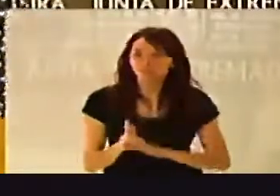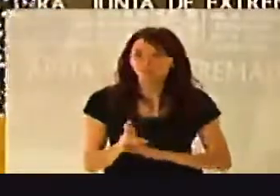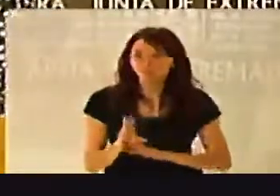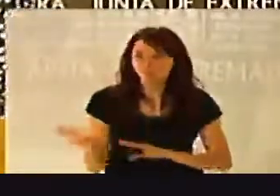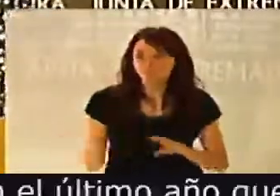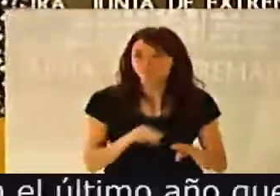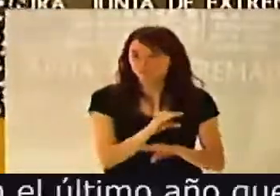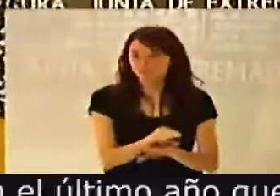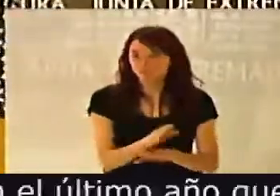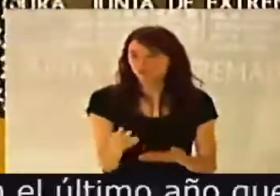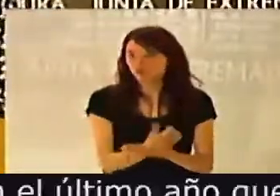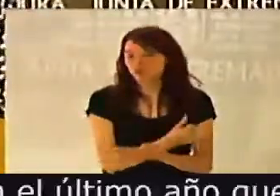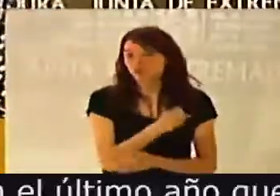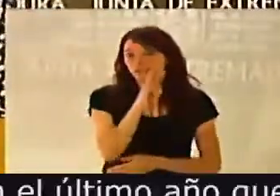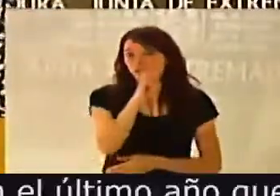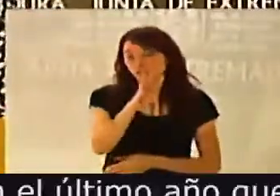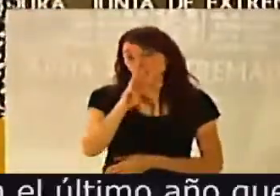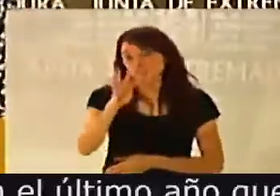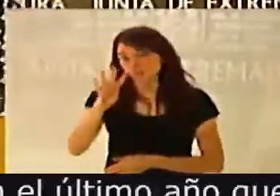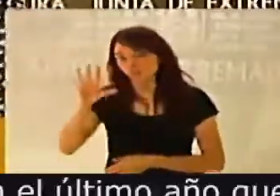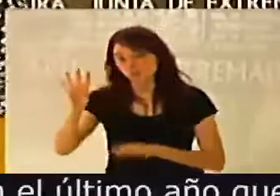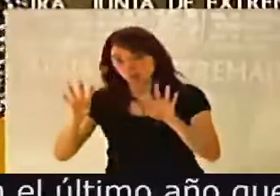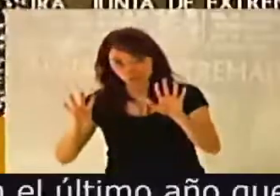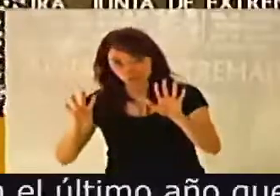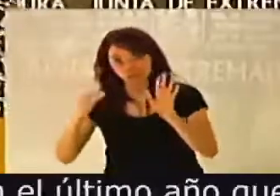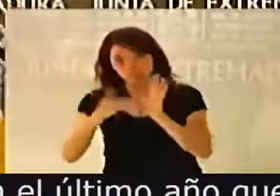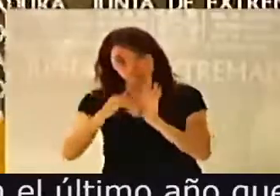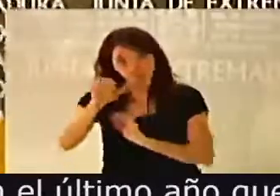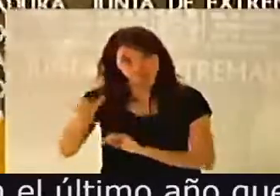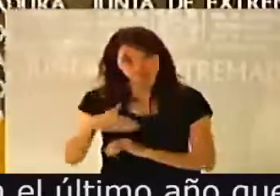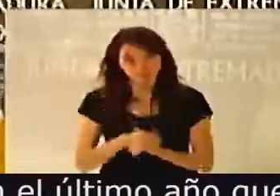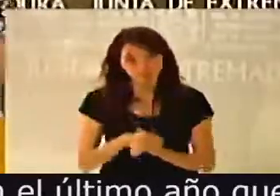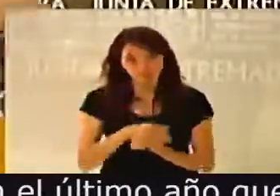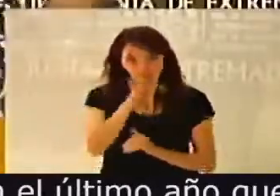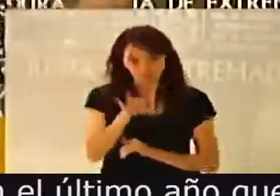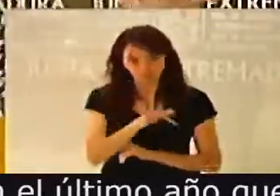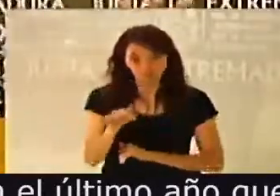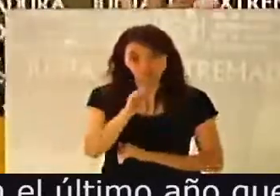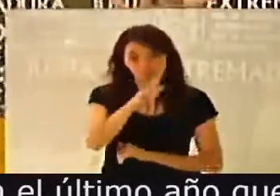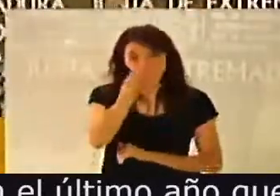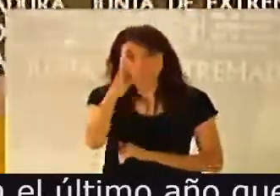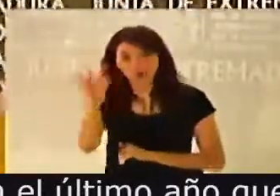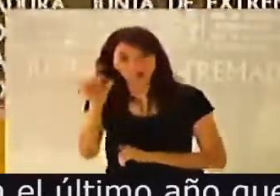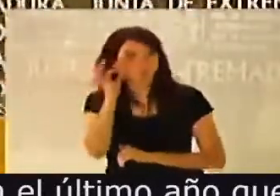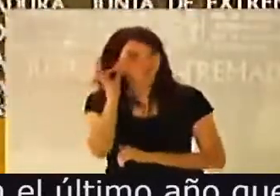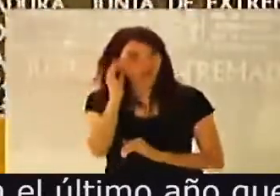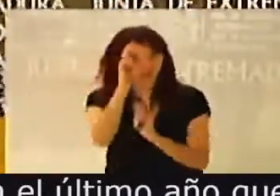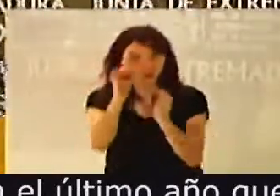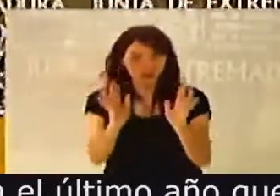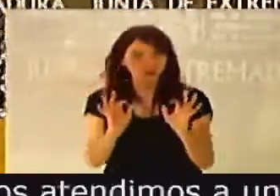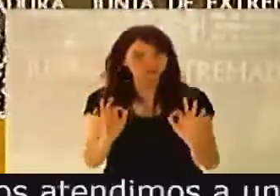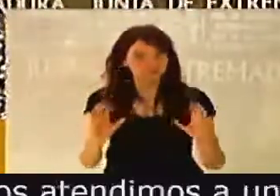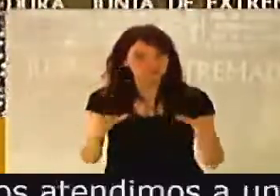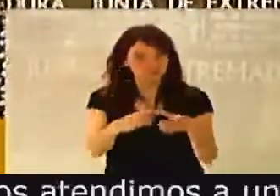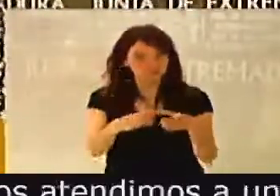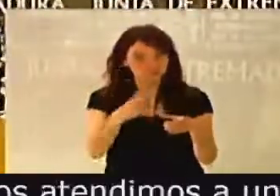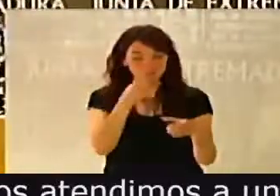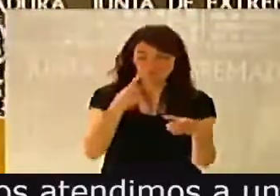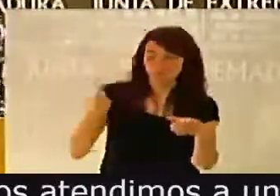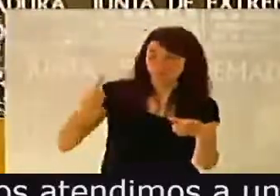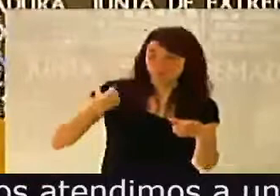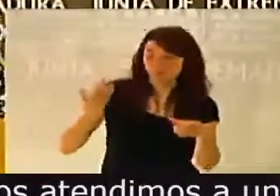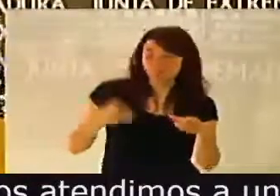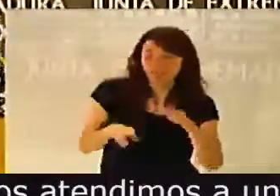escaso, 349.000 euros, atendimos un total de 140 mujeres y ya el año pasado, donde incrementamos los